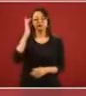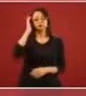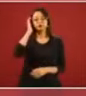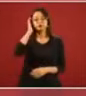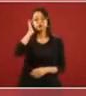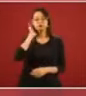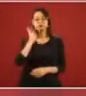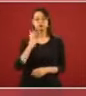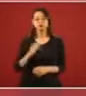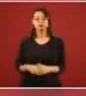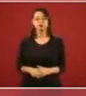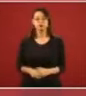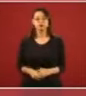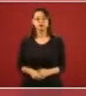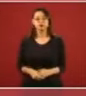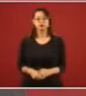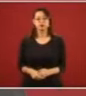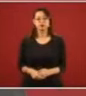había sucedido esto.